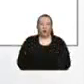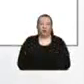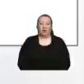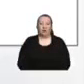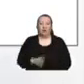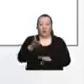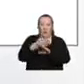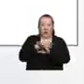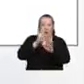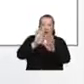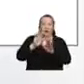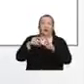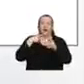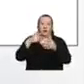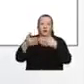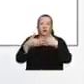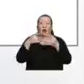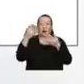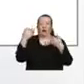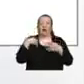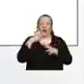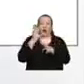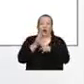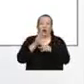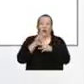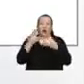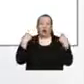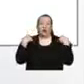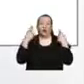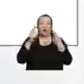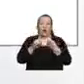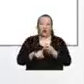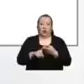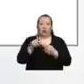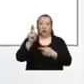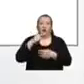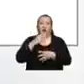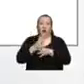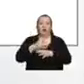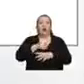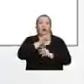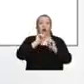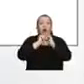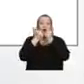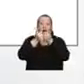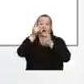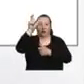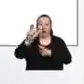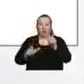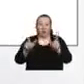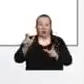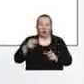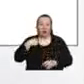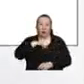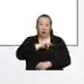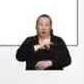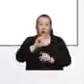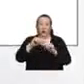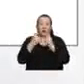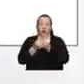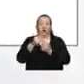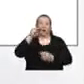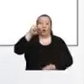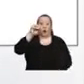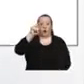la anterior como sabe español ya pudieron ir asambleístas nuestros más fácilmente hacer los trámites fue mónica palas ya